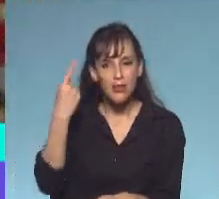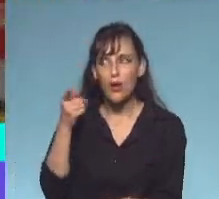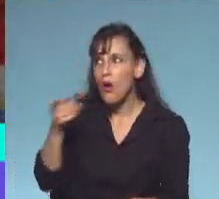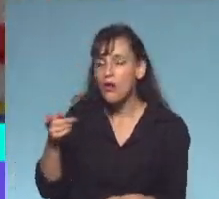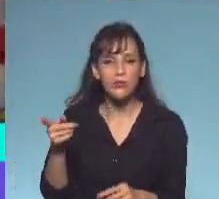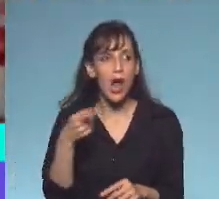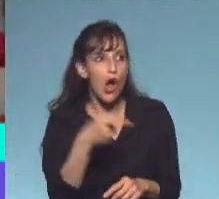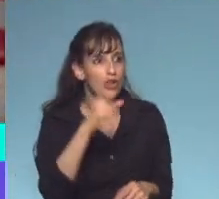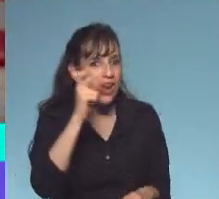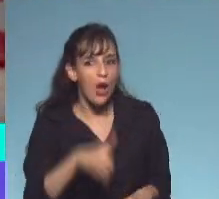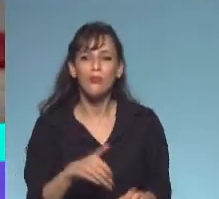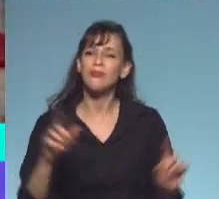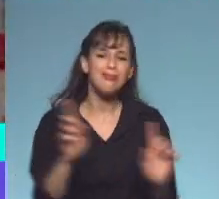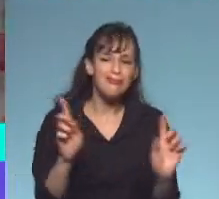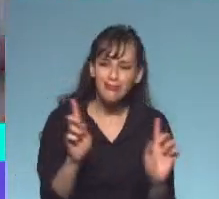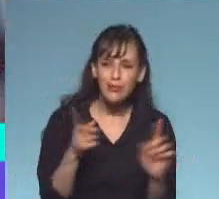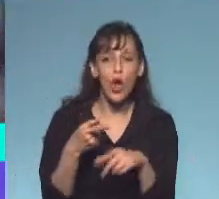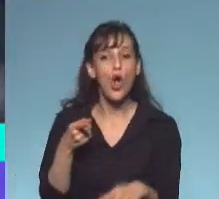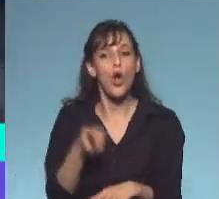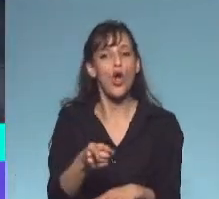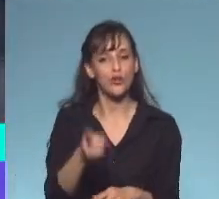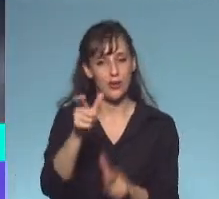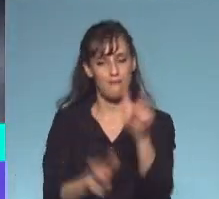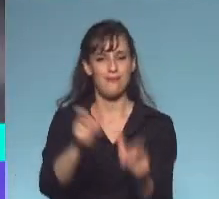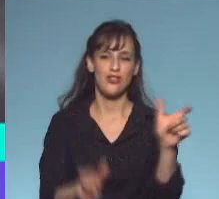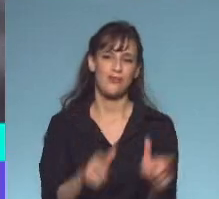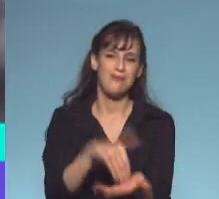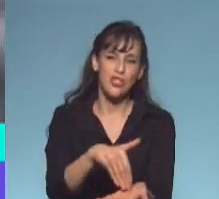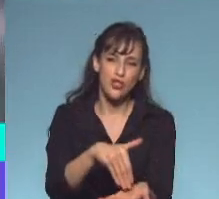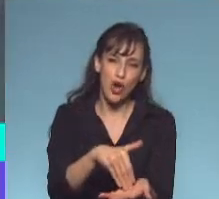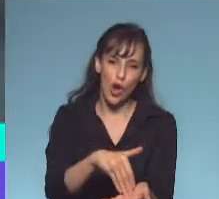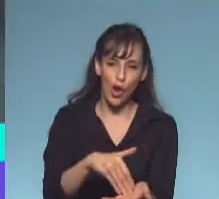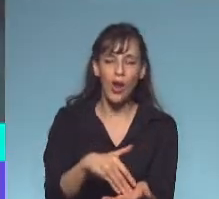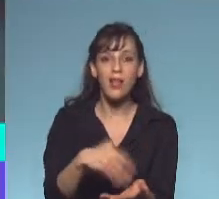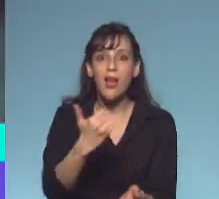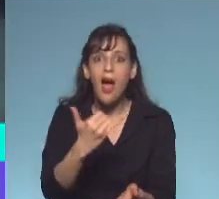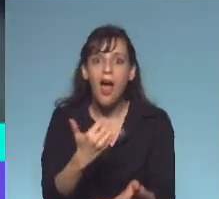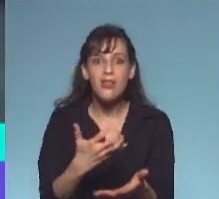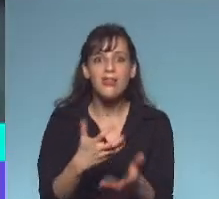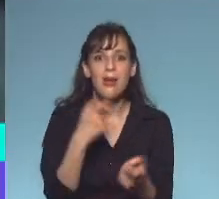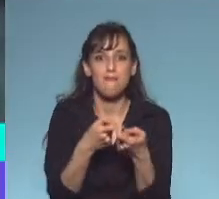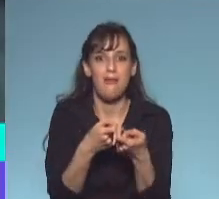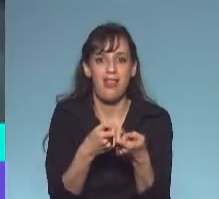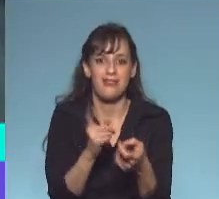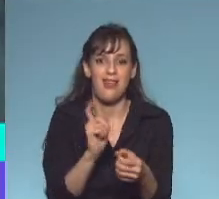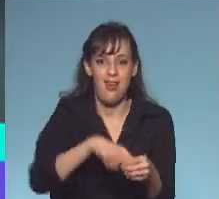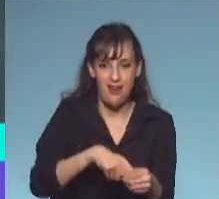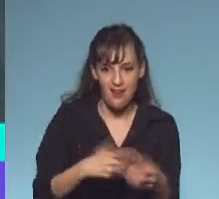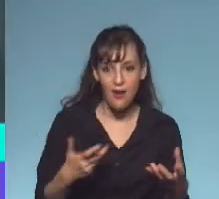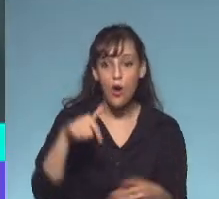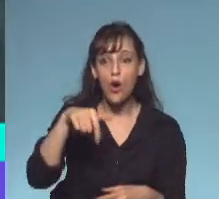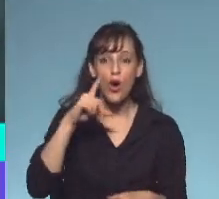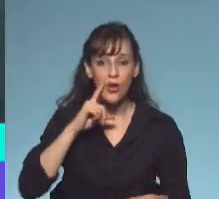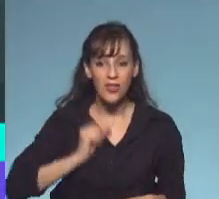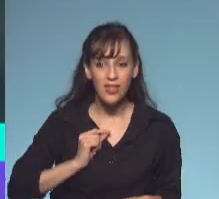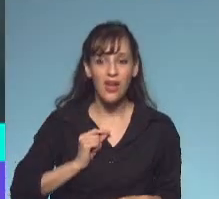sino que es en contra de esos millones de usuarios y usuarias porque hoy quedan rehenes de una empresa que de manera